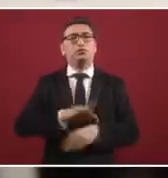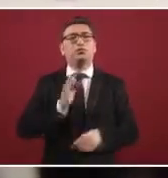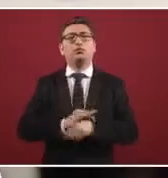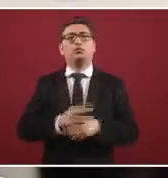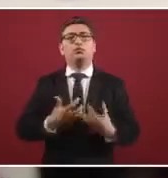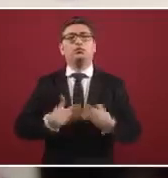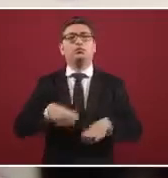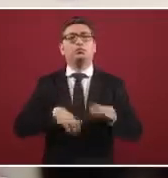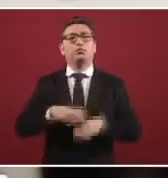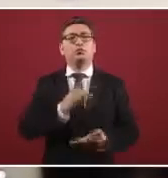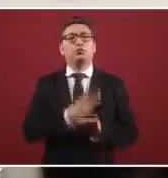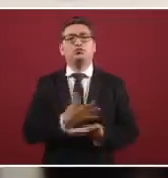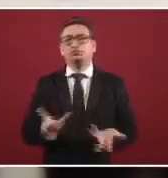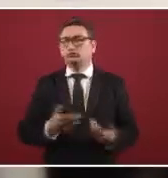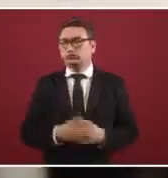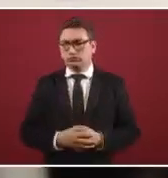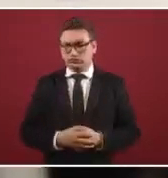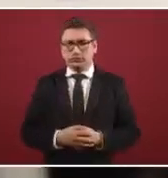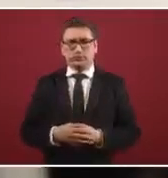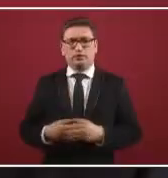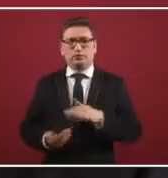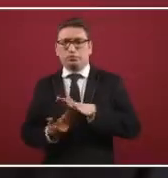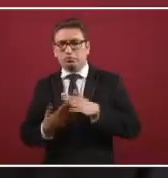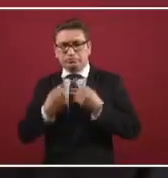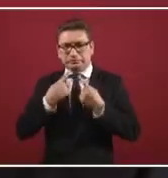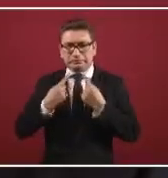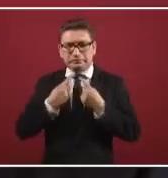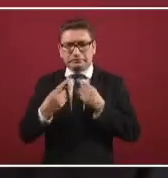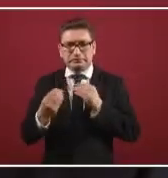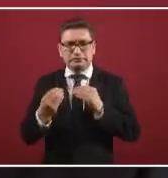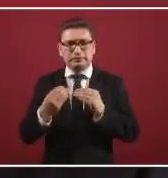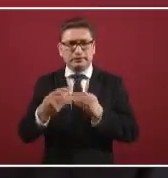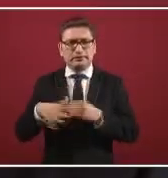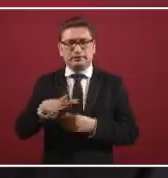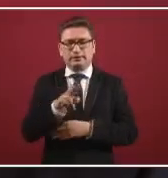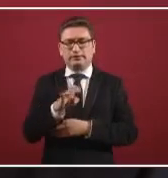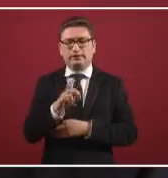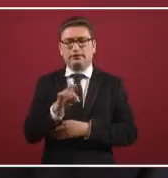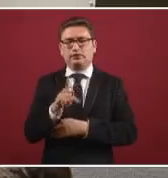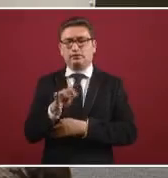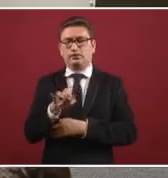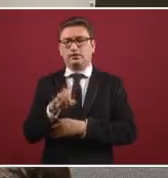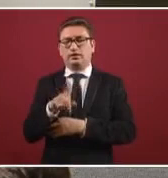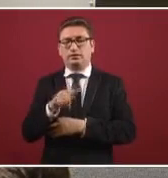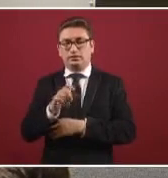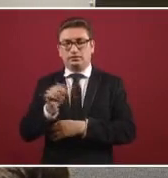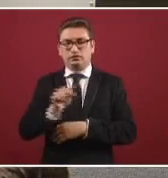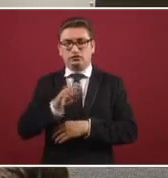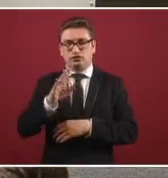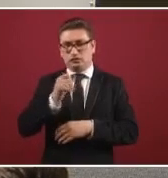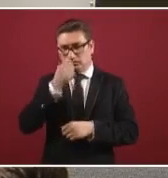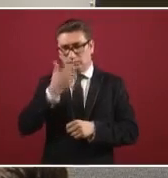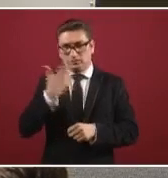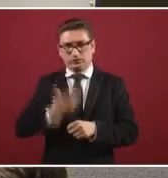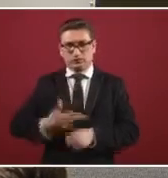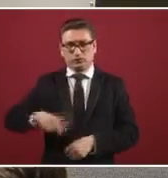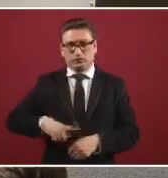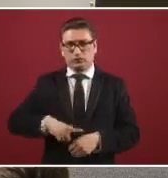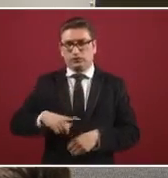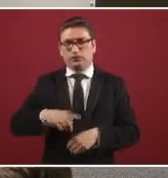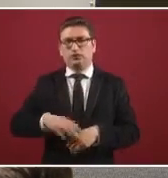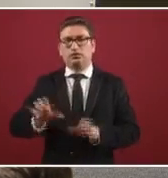empresarios. A pesar de la mesa de negociaciones con Ricardo Peralta, subsecretario de Gobernación, la comunidad solicita